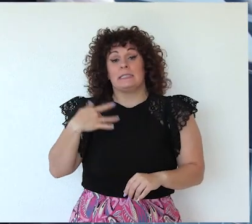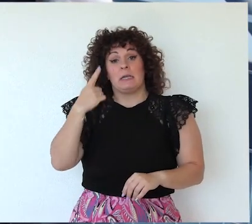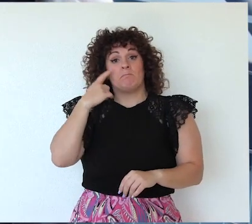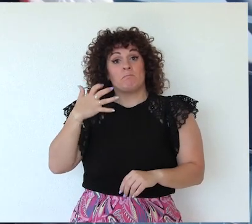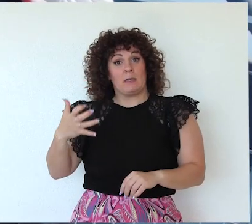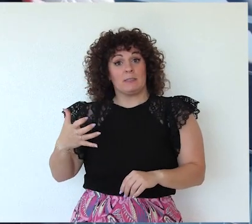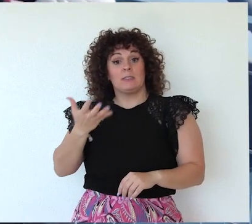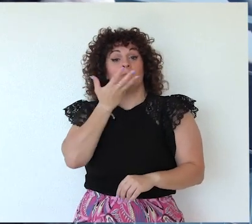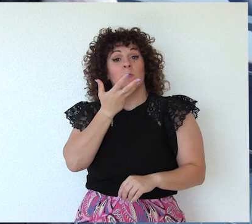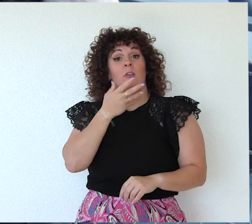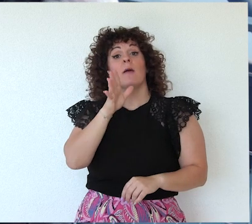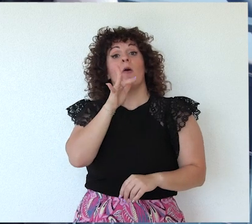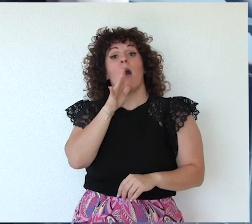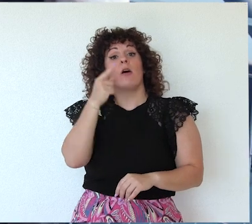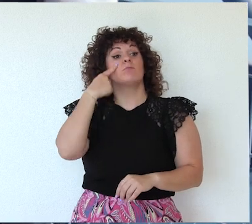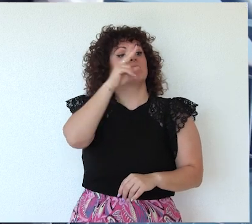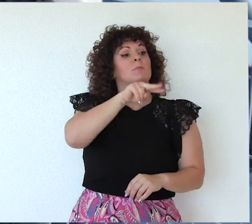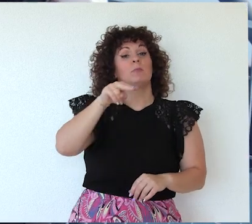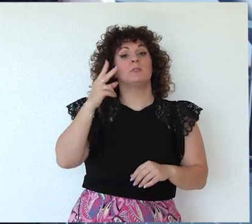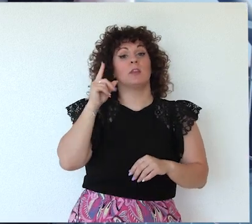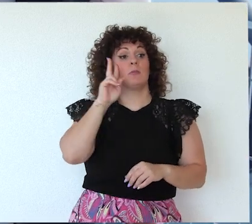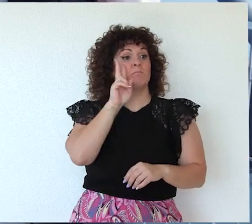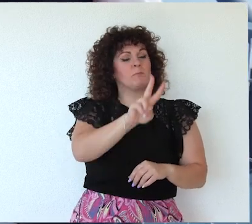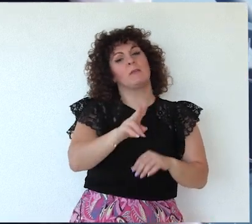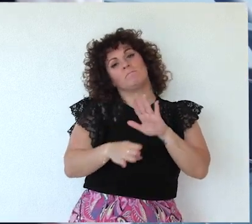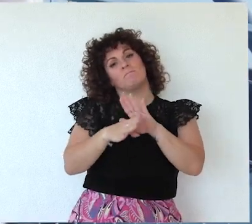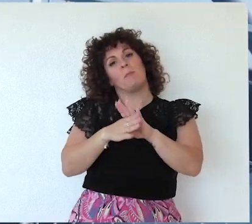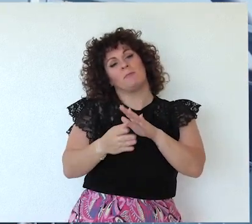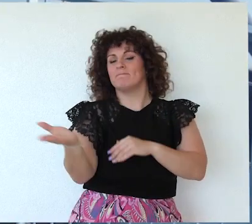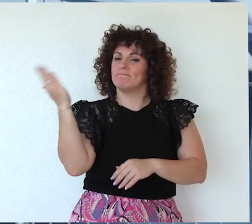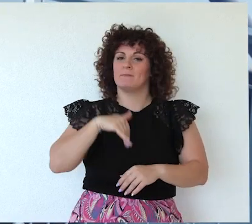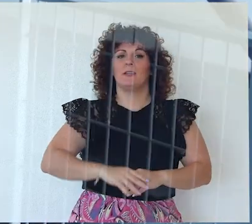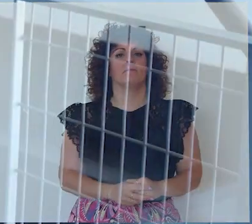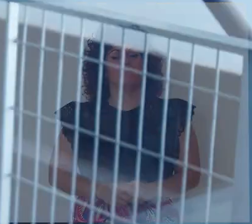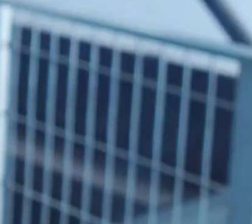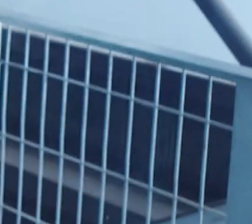Ahora que ya conocemos mejor al artista, vamos a ver la exposición. Seguidme.